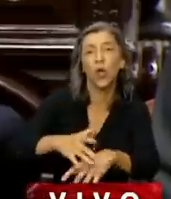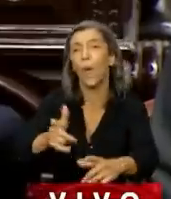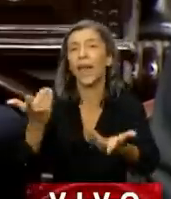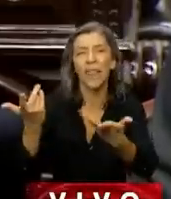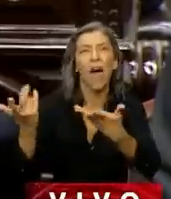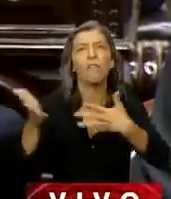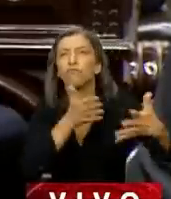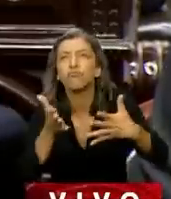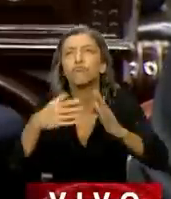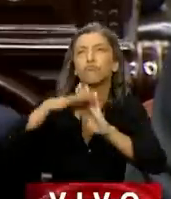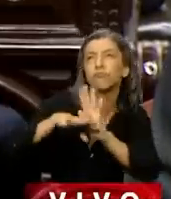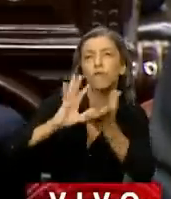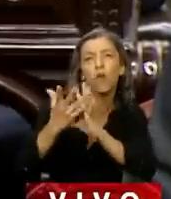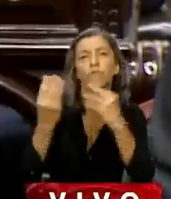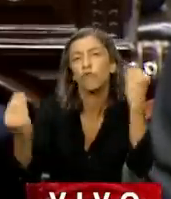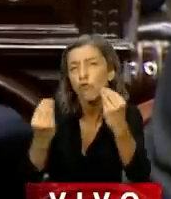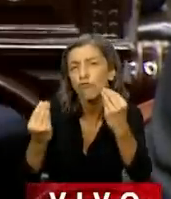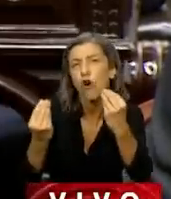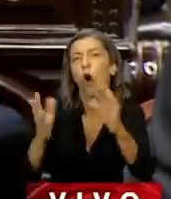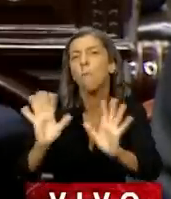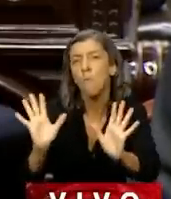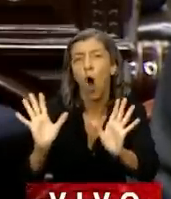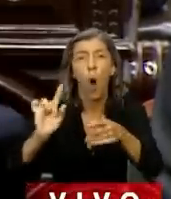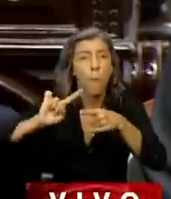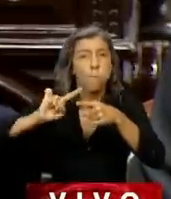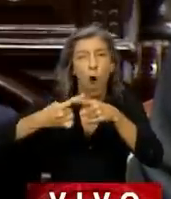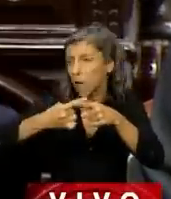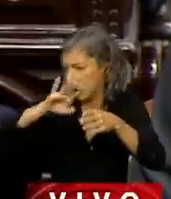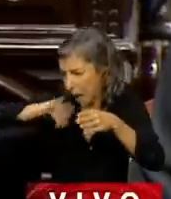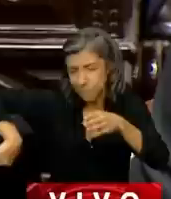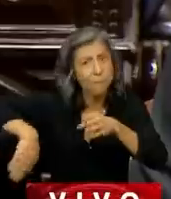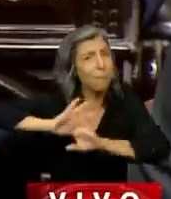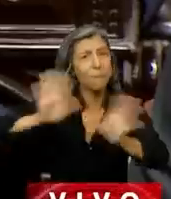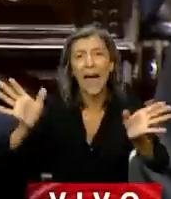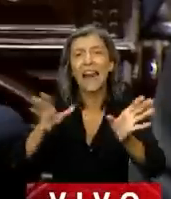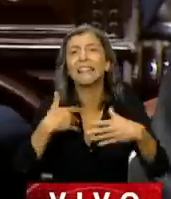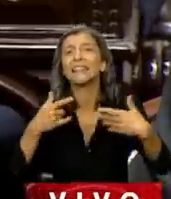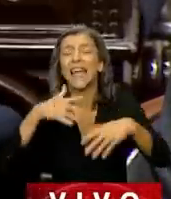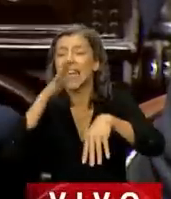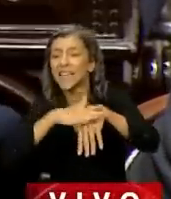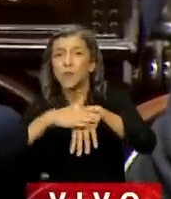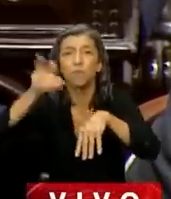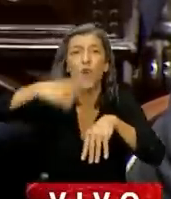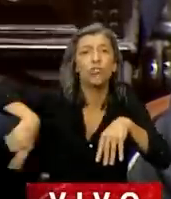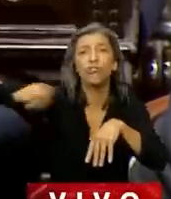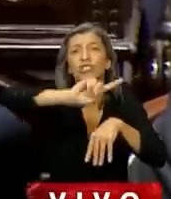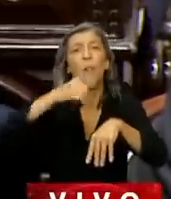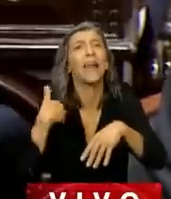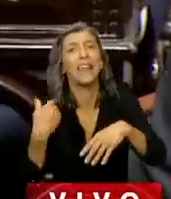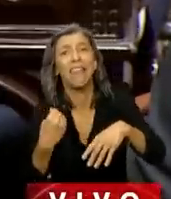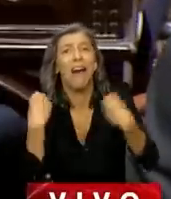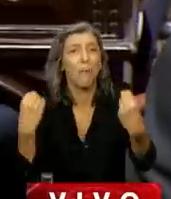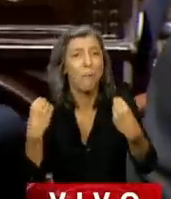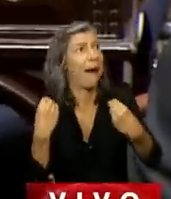encontrar un puerto sin distinción política, que haga pensar que la Argentina no está